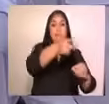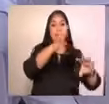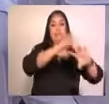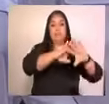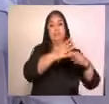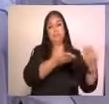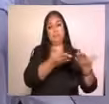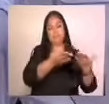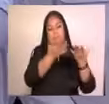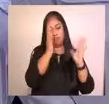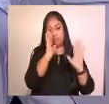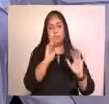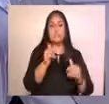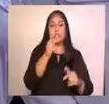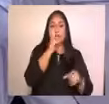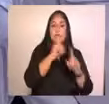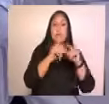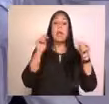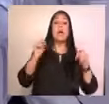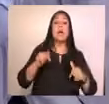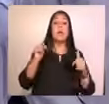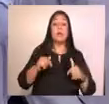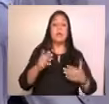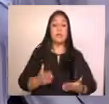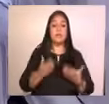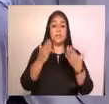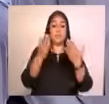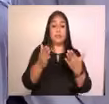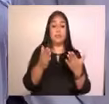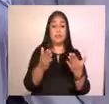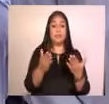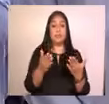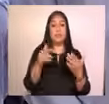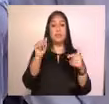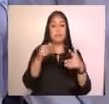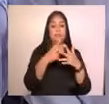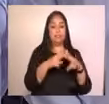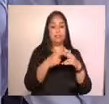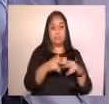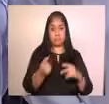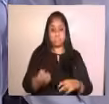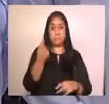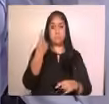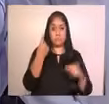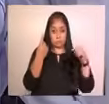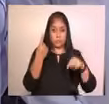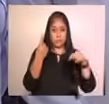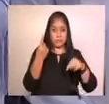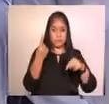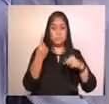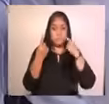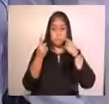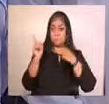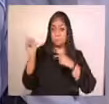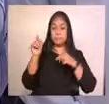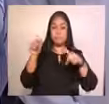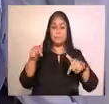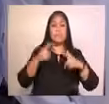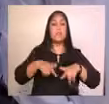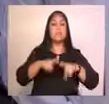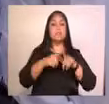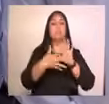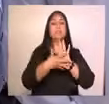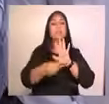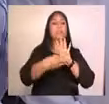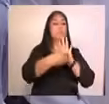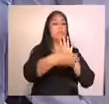cárceles. Ahorita se está entregando el Renovación Primero, y esto se va a seguir